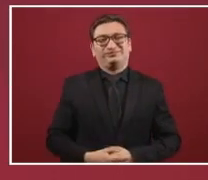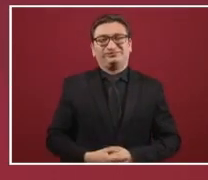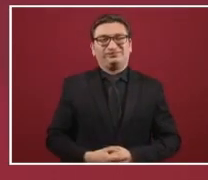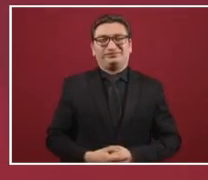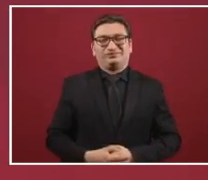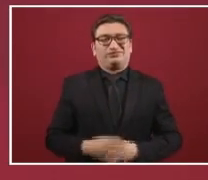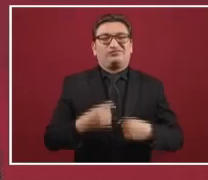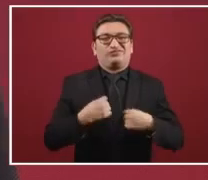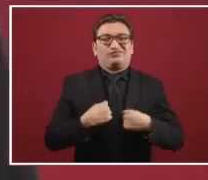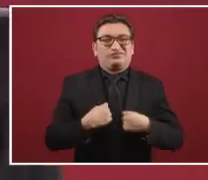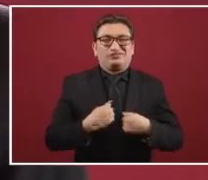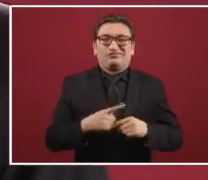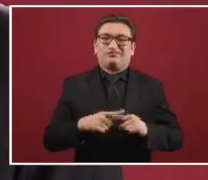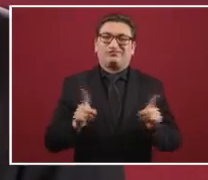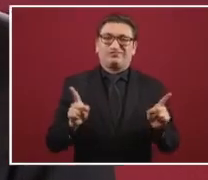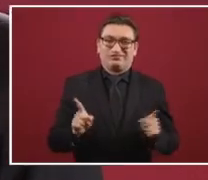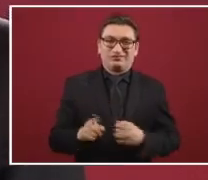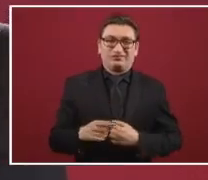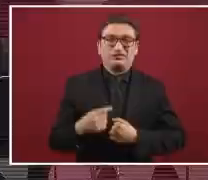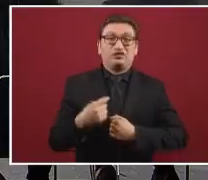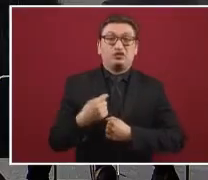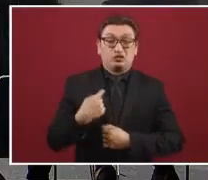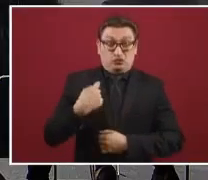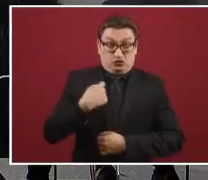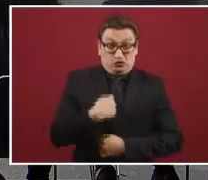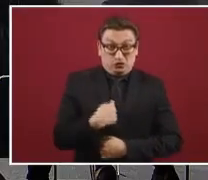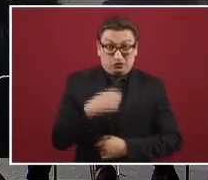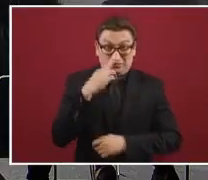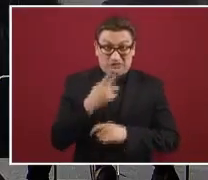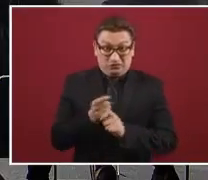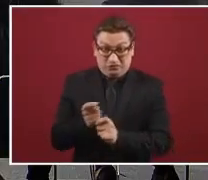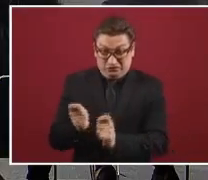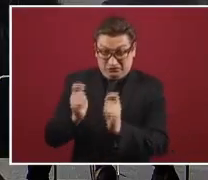No lucho por cargos,